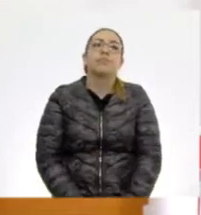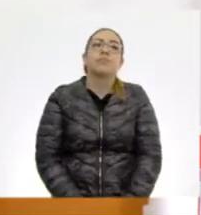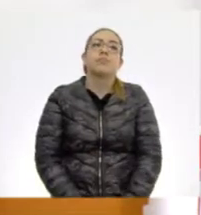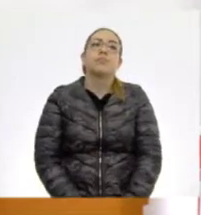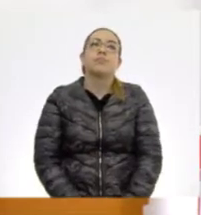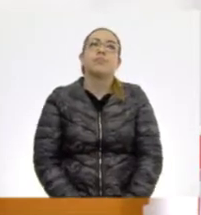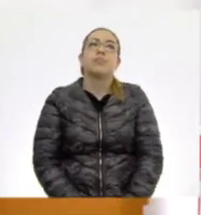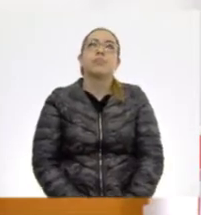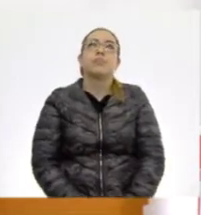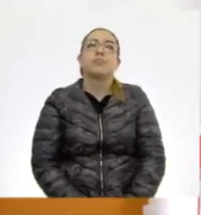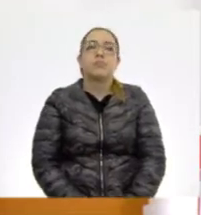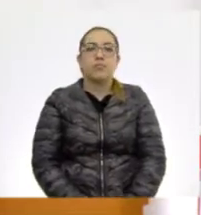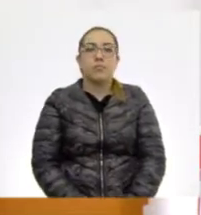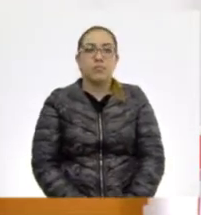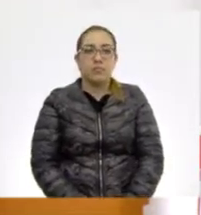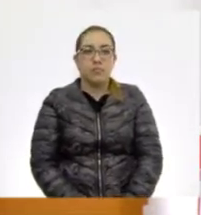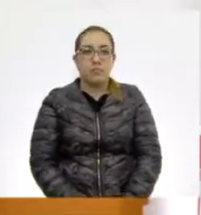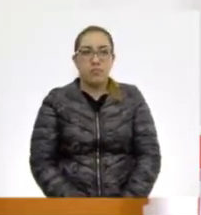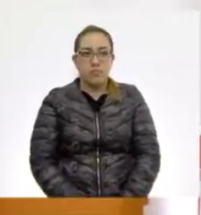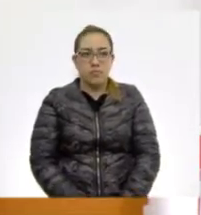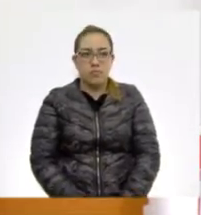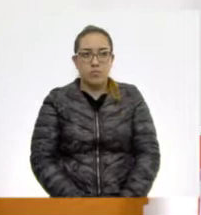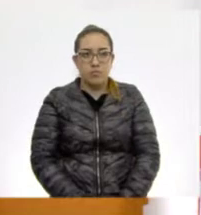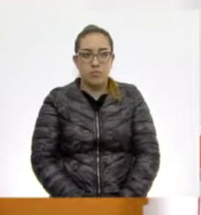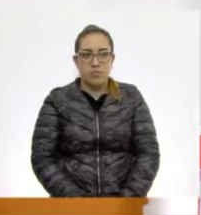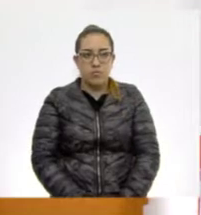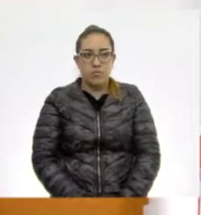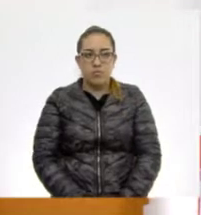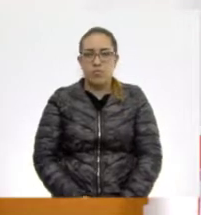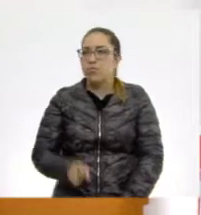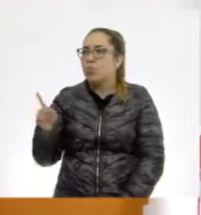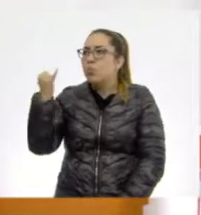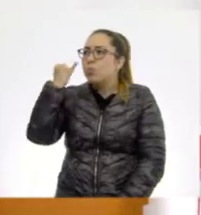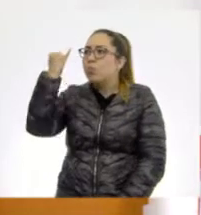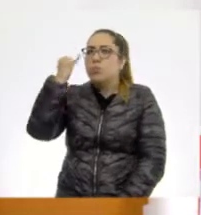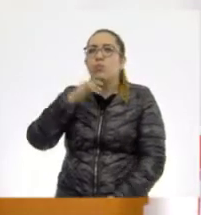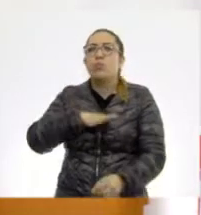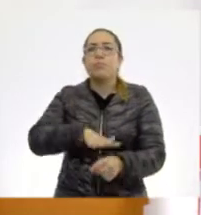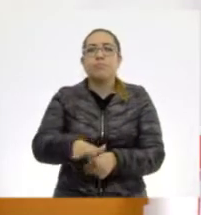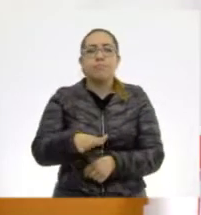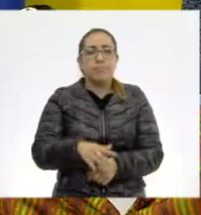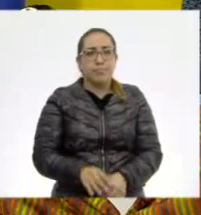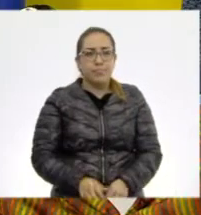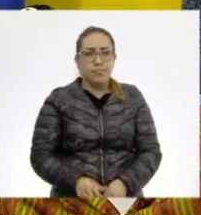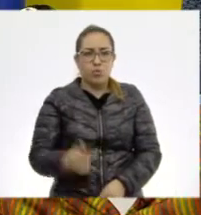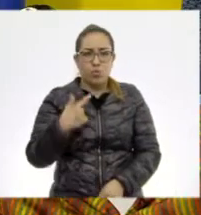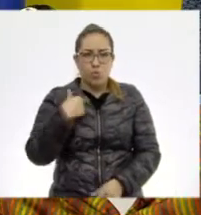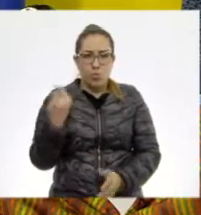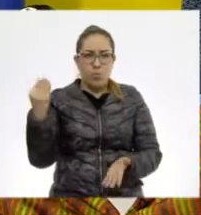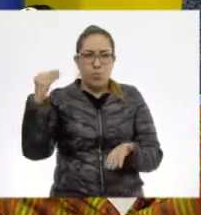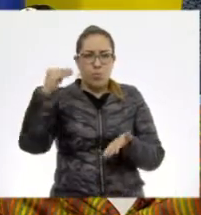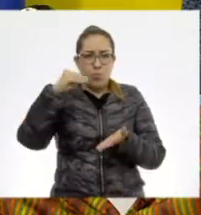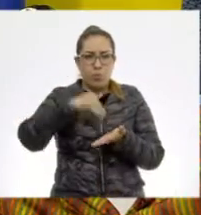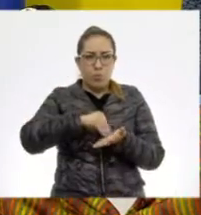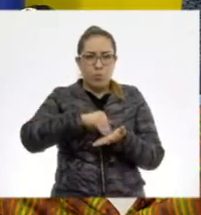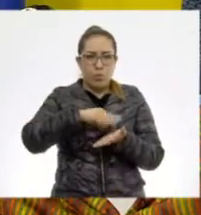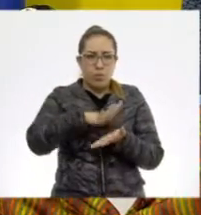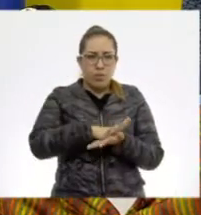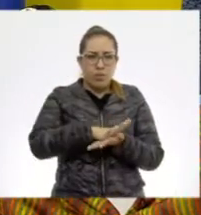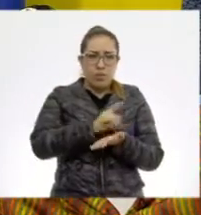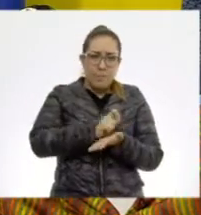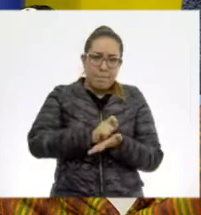A ver, no me equivoco, vamos a utilizar la verde. ¿A ti qué se te ocurre ponerle de nombre a tu estrella? Yo le voy a poner...